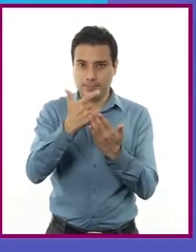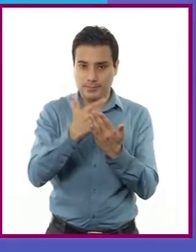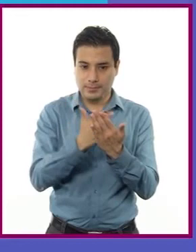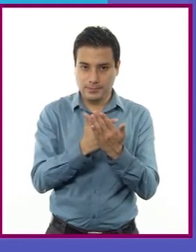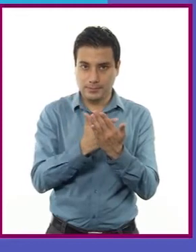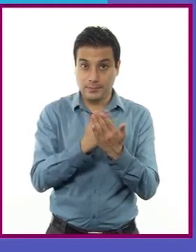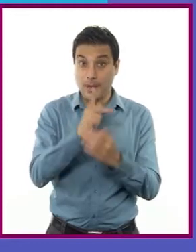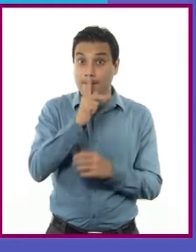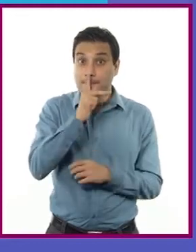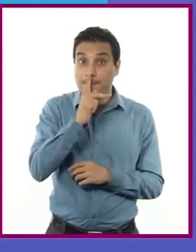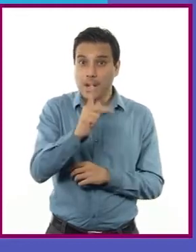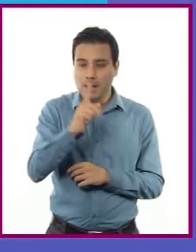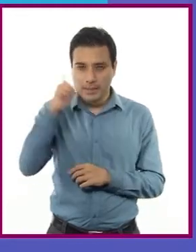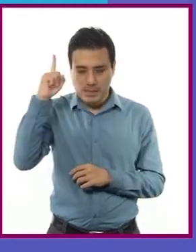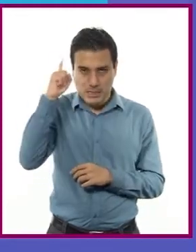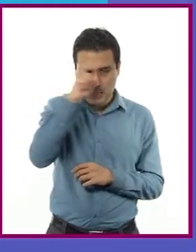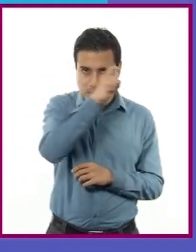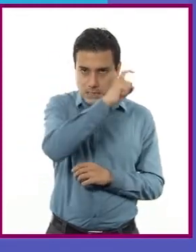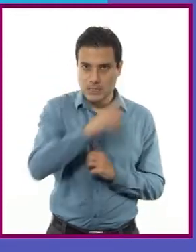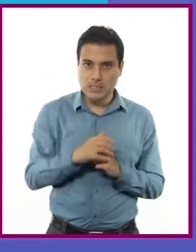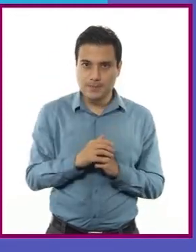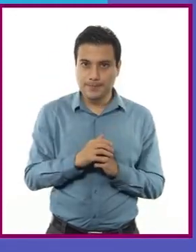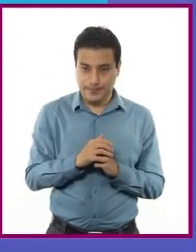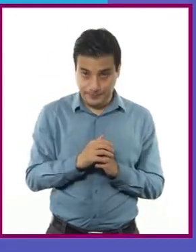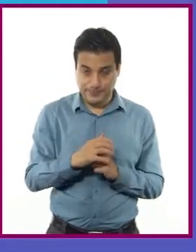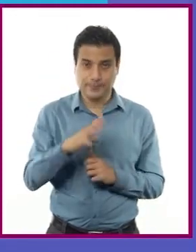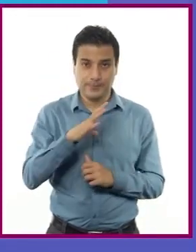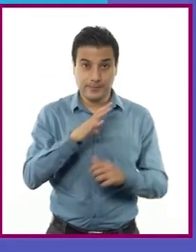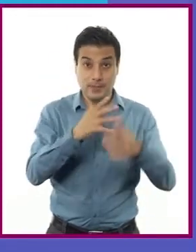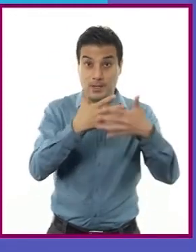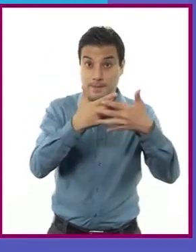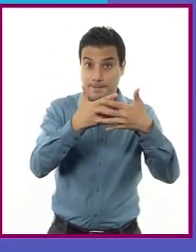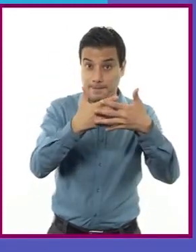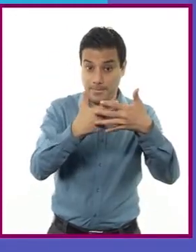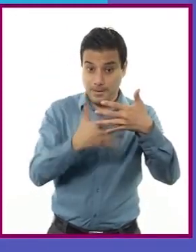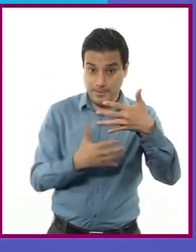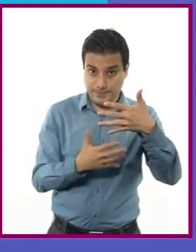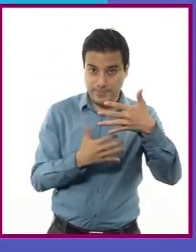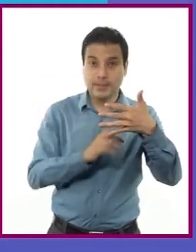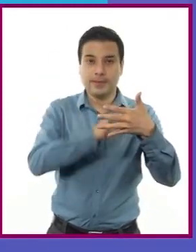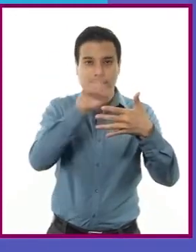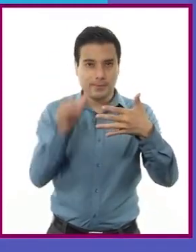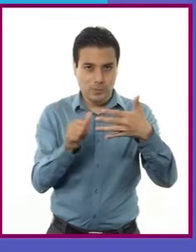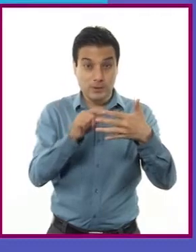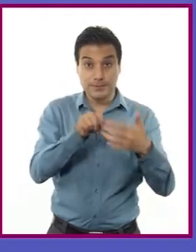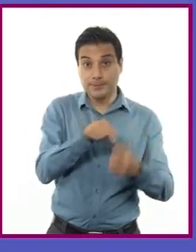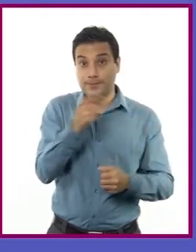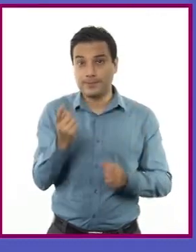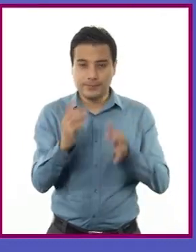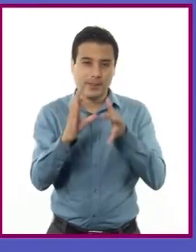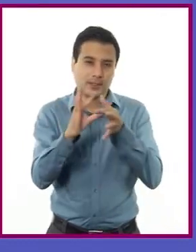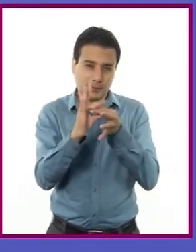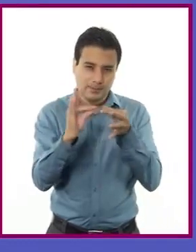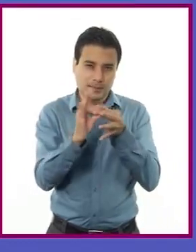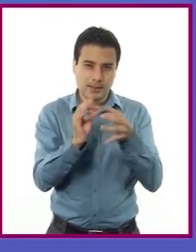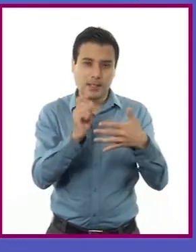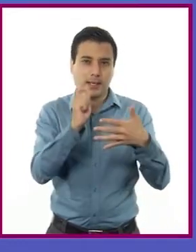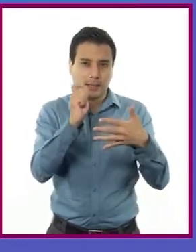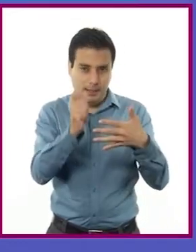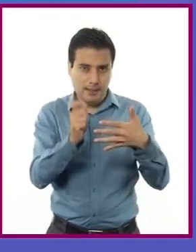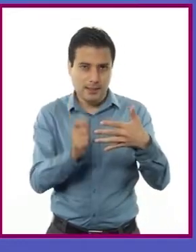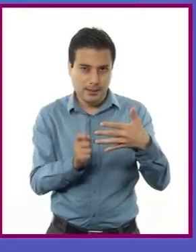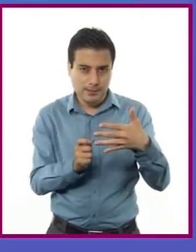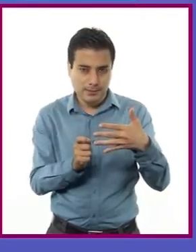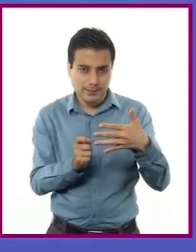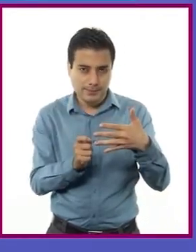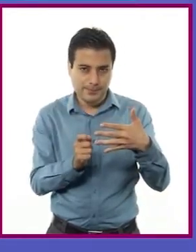entender, acompañadas de su significado, ordenadas alfabéticamente. Pueden estar